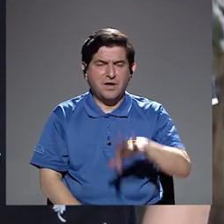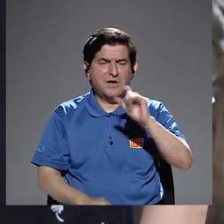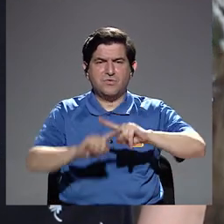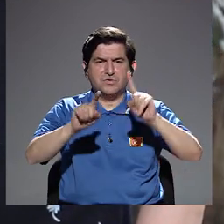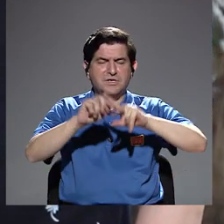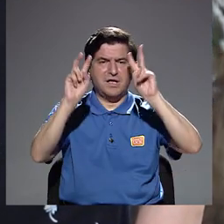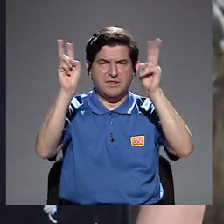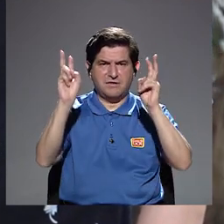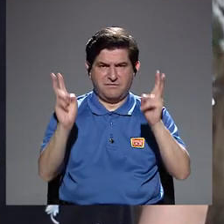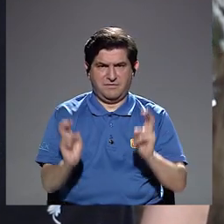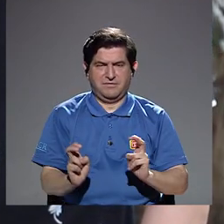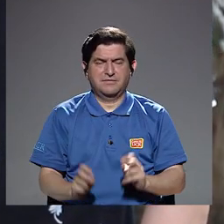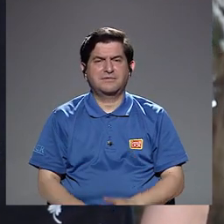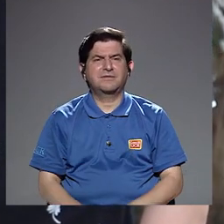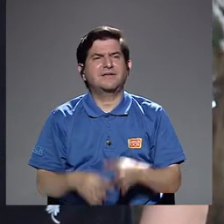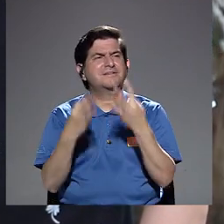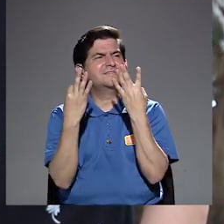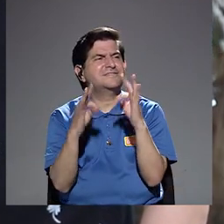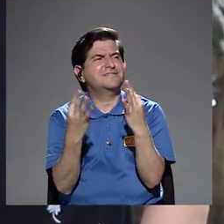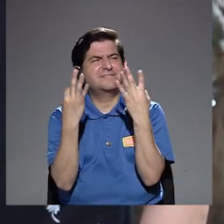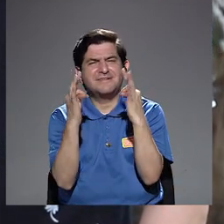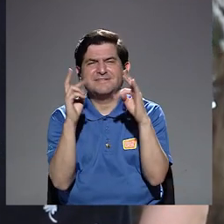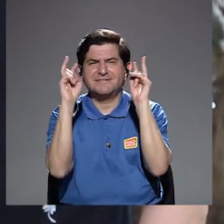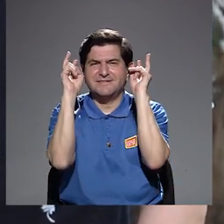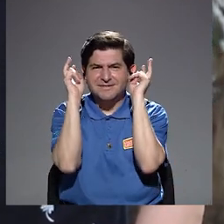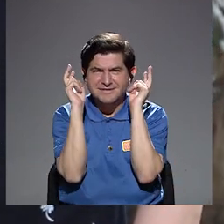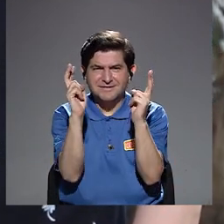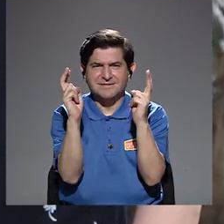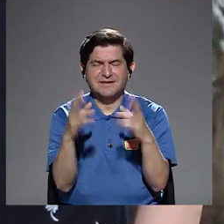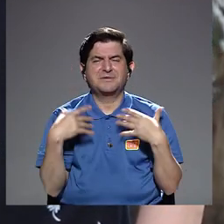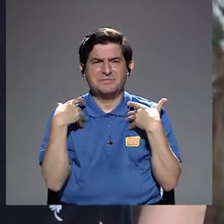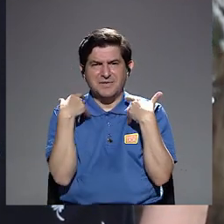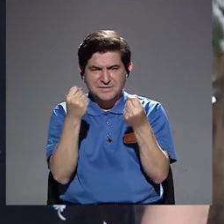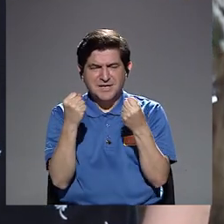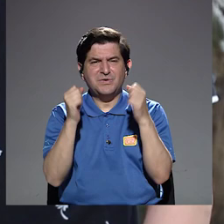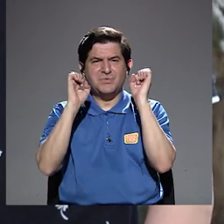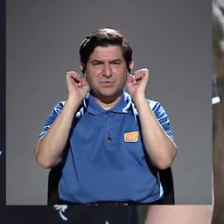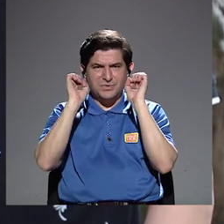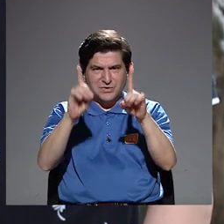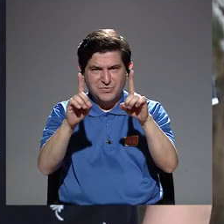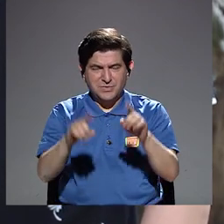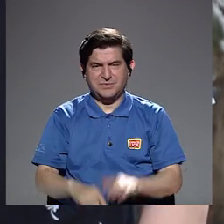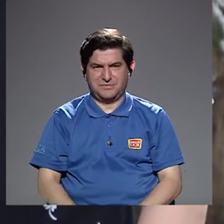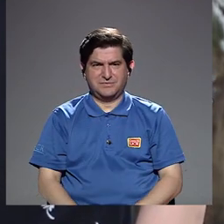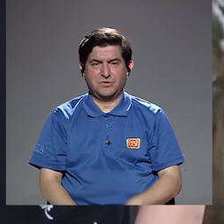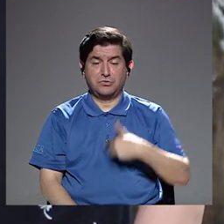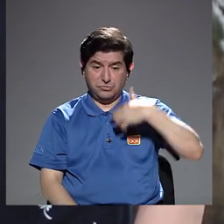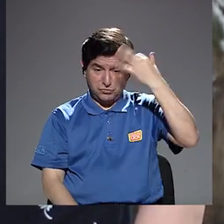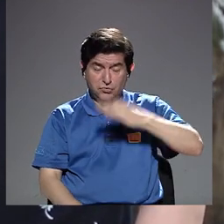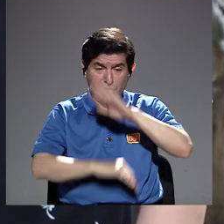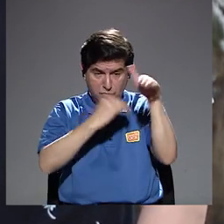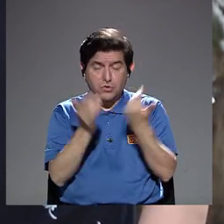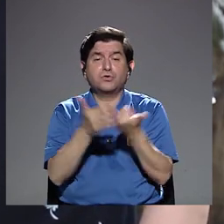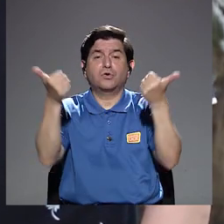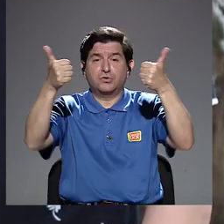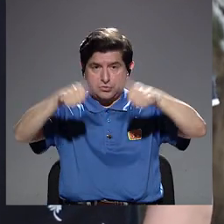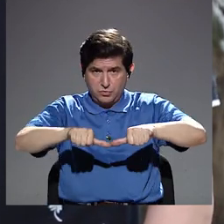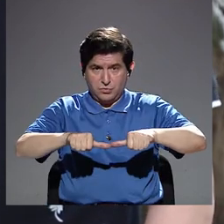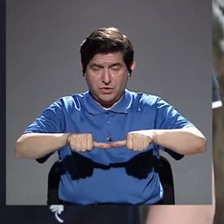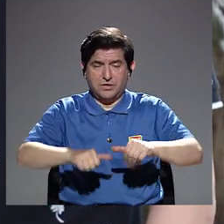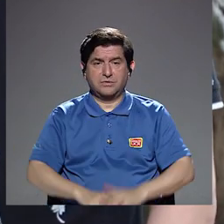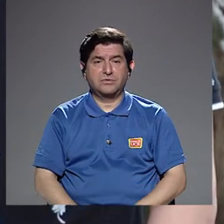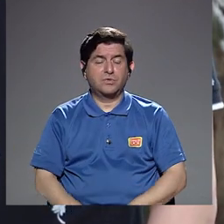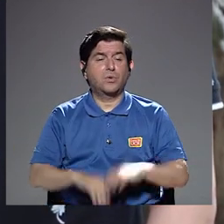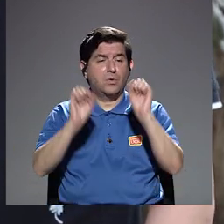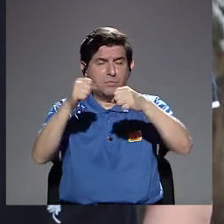elige distintos temas y siempre se tratan temas de salud, de educación, varios, y creo que todos estamos de acuerdo con